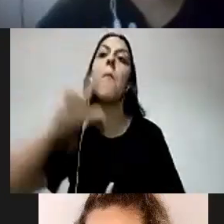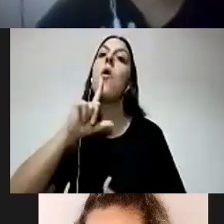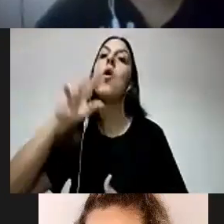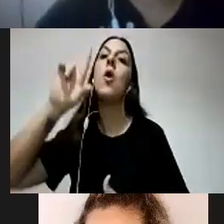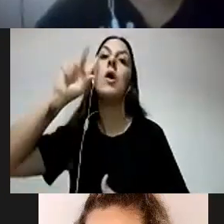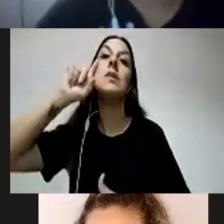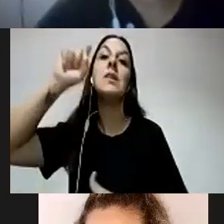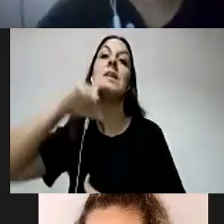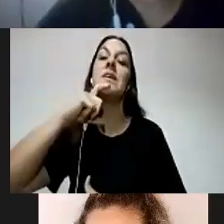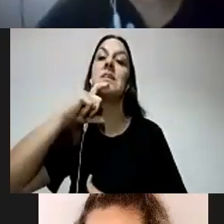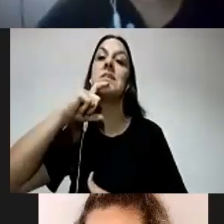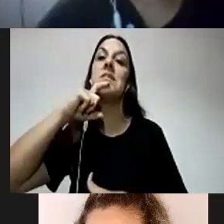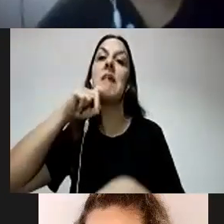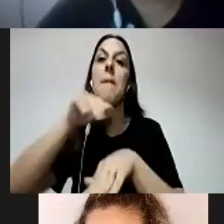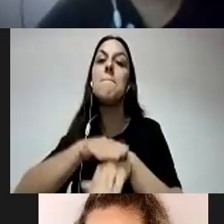veía en la foto.